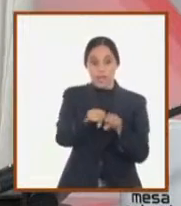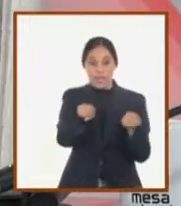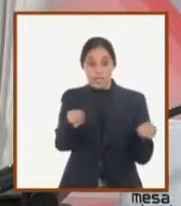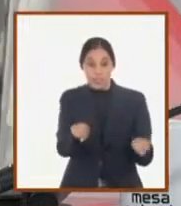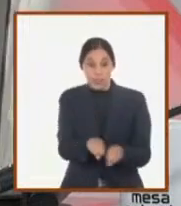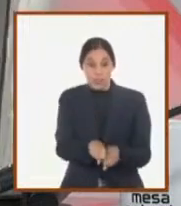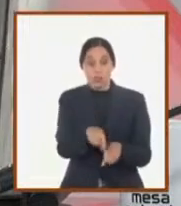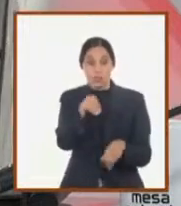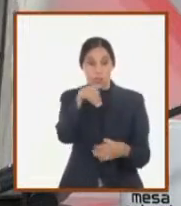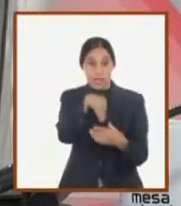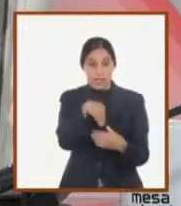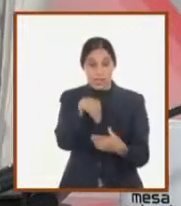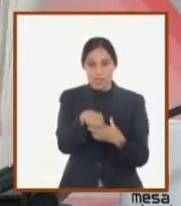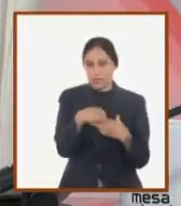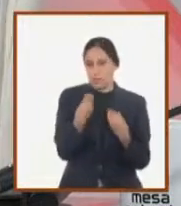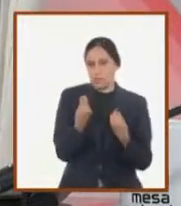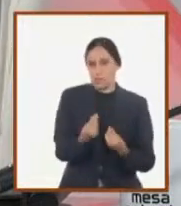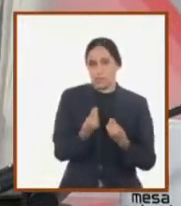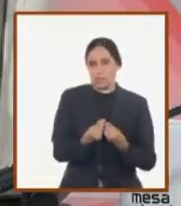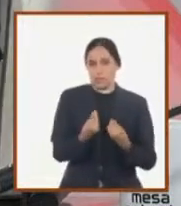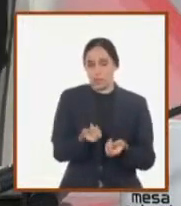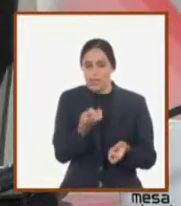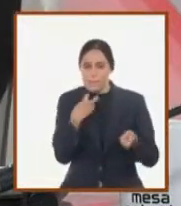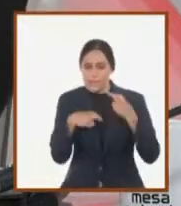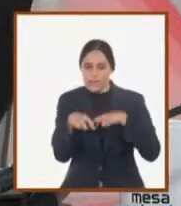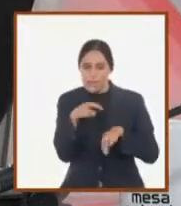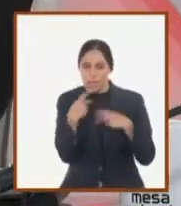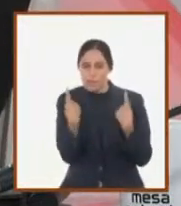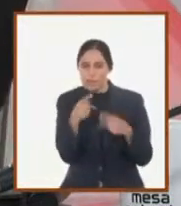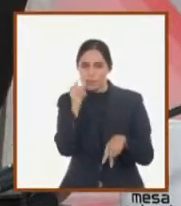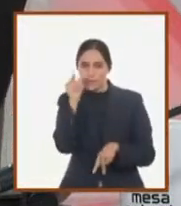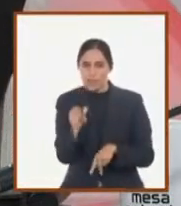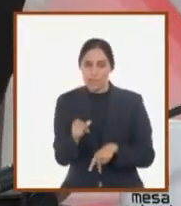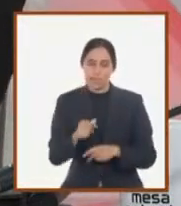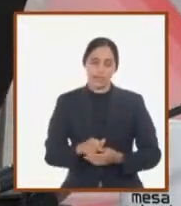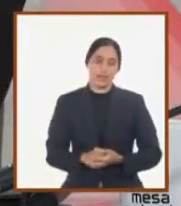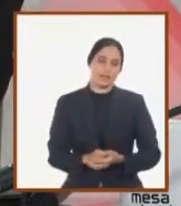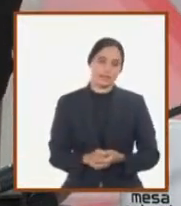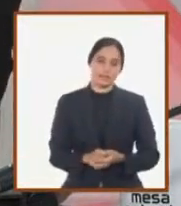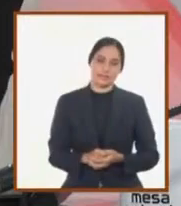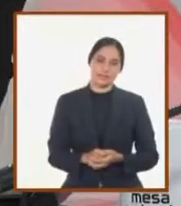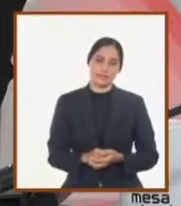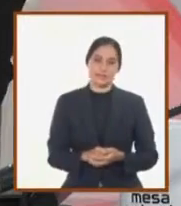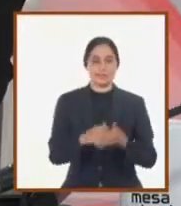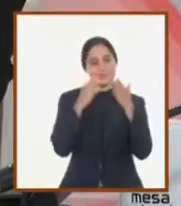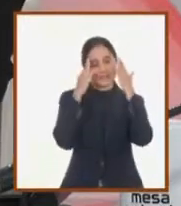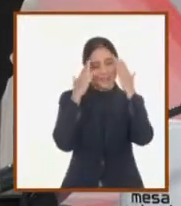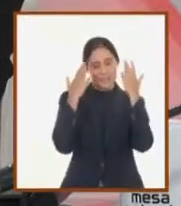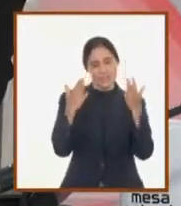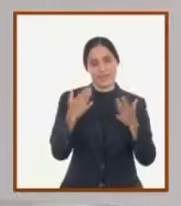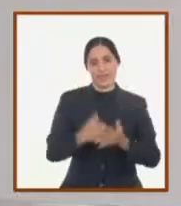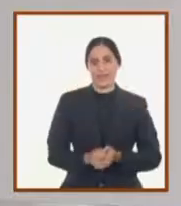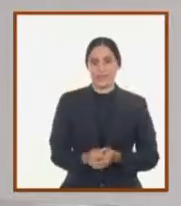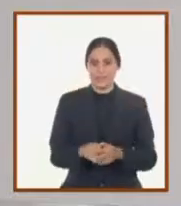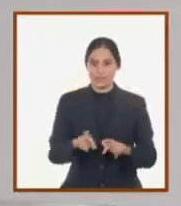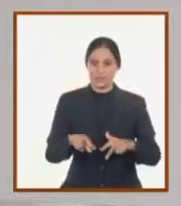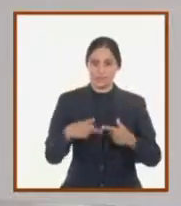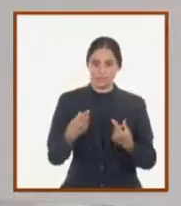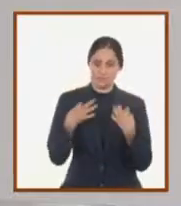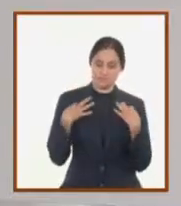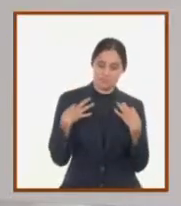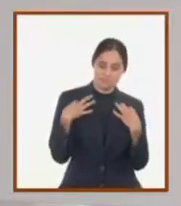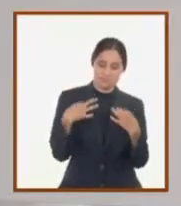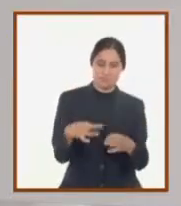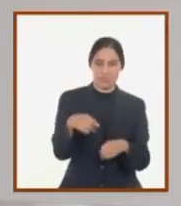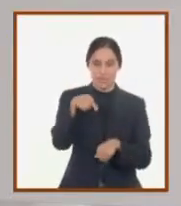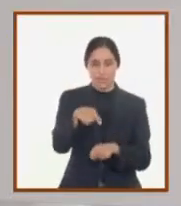esos esos fondos Cómo pueden acceder Los investigadores a esos fondos que ustedes a tesor Bueno muchísimas gracias nuevamente por la invitación por el homenaje a la